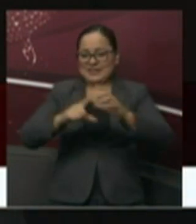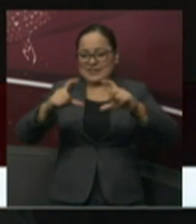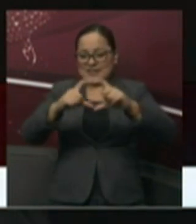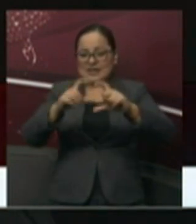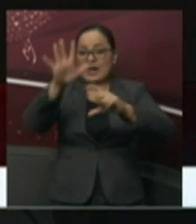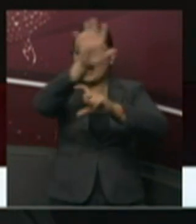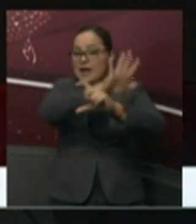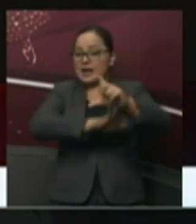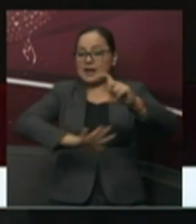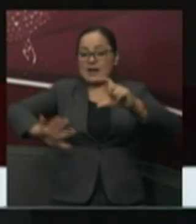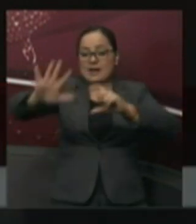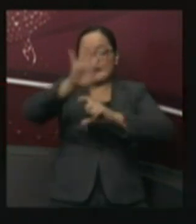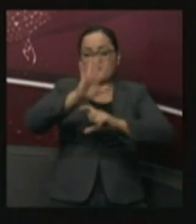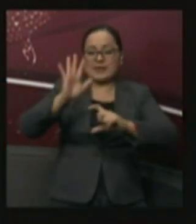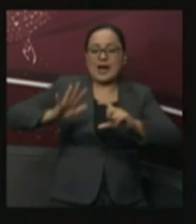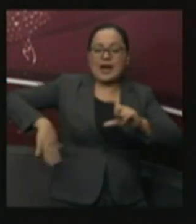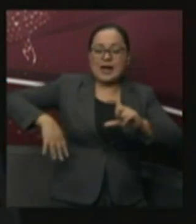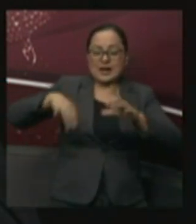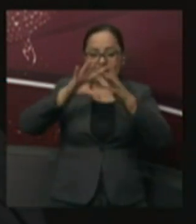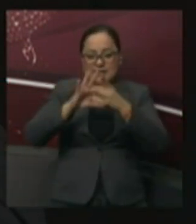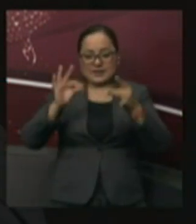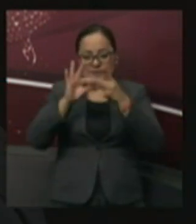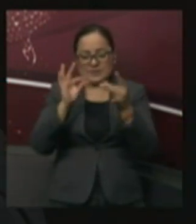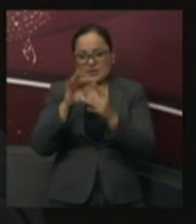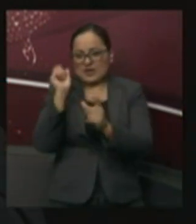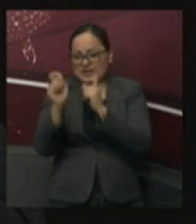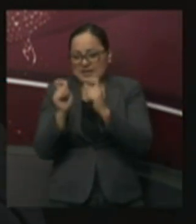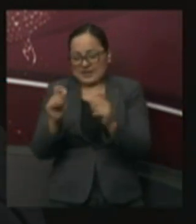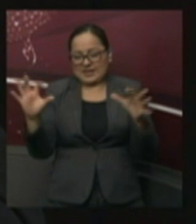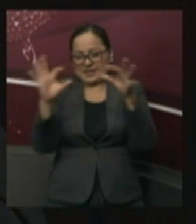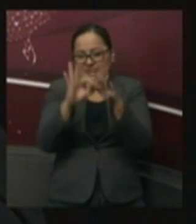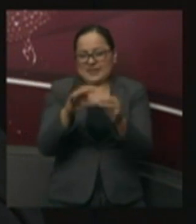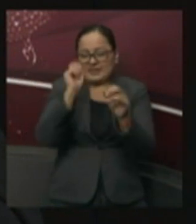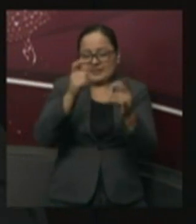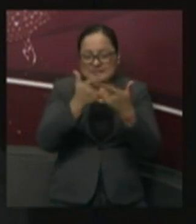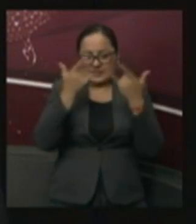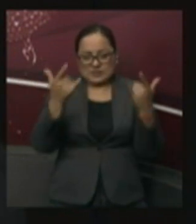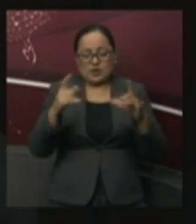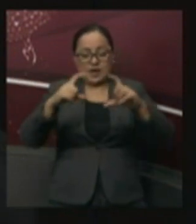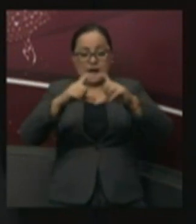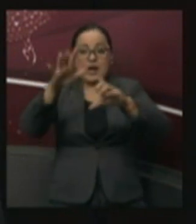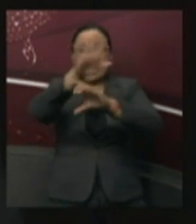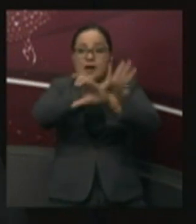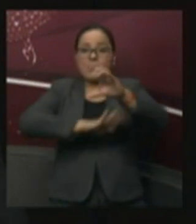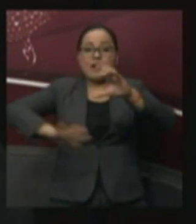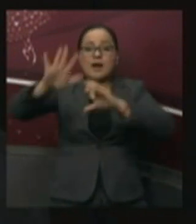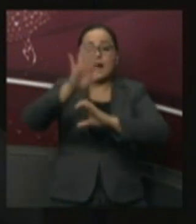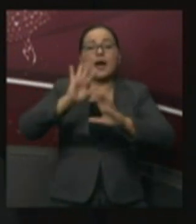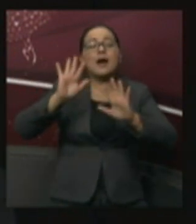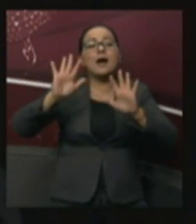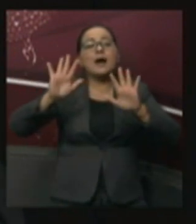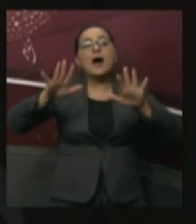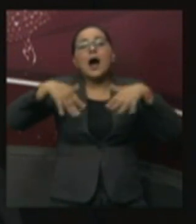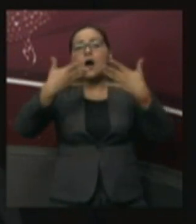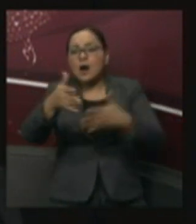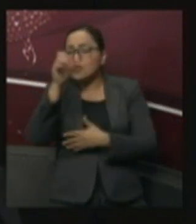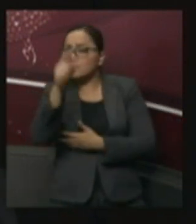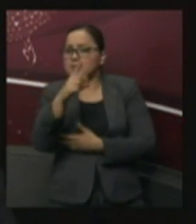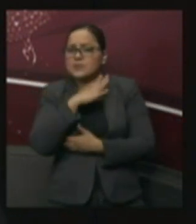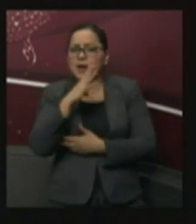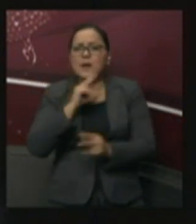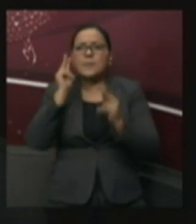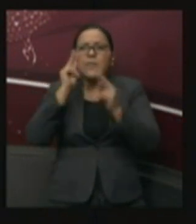traté de desbrozar en términos mitológicos y simbólicos, pero a su alrededor hay representaciones